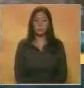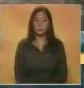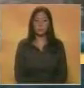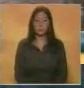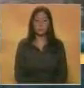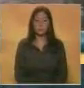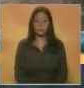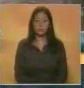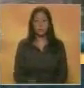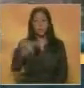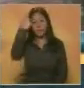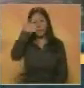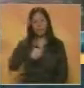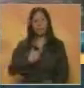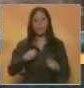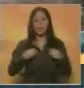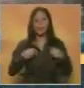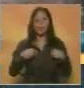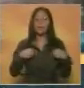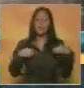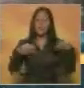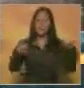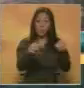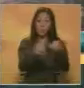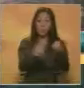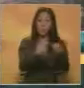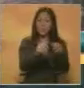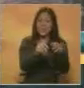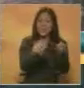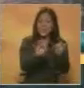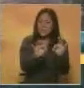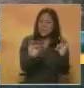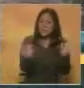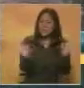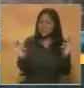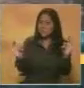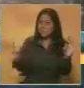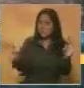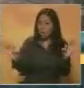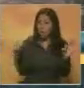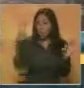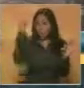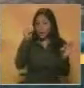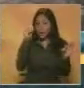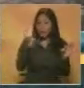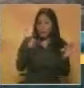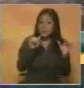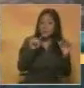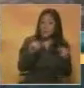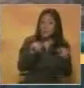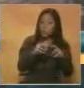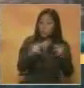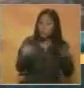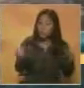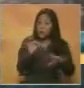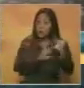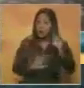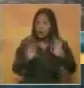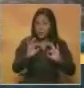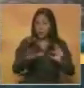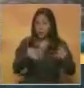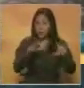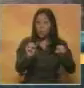A la persona que vive en un municipio que tenga grandes extensiones de terreno, que ese terreno sea considerado que es una tierra apta urbana,